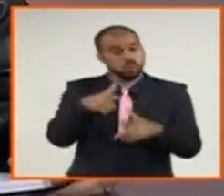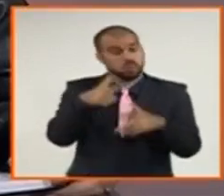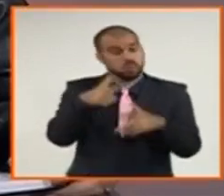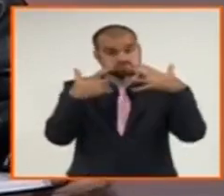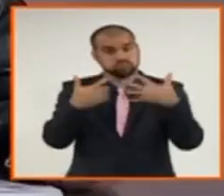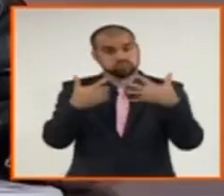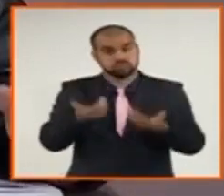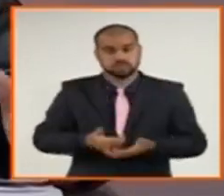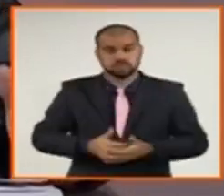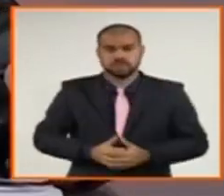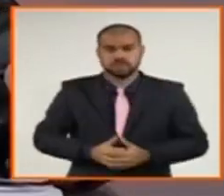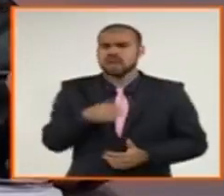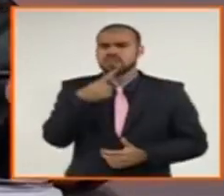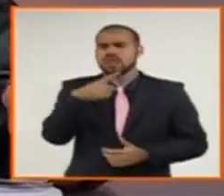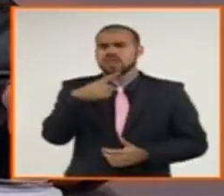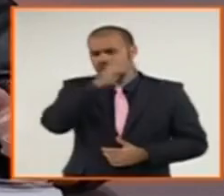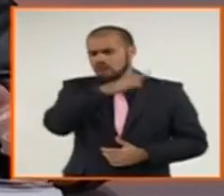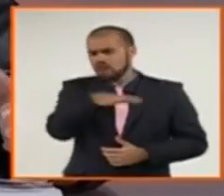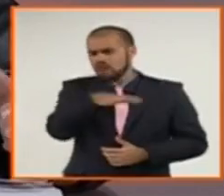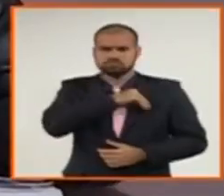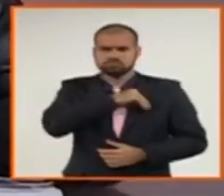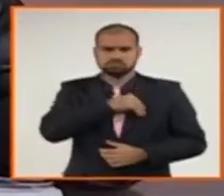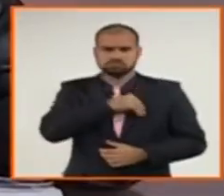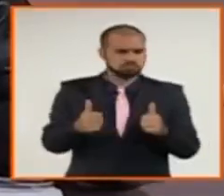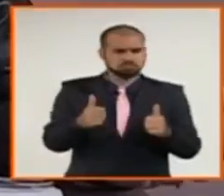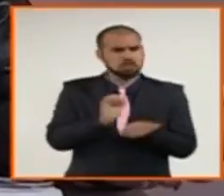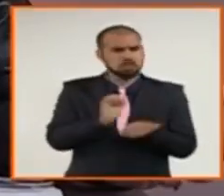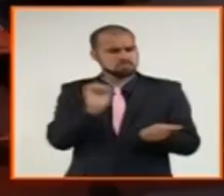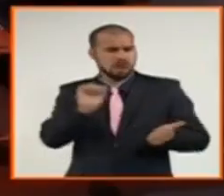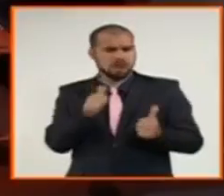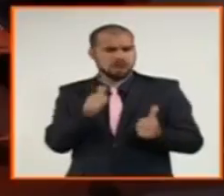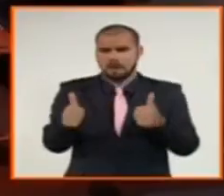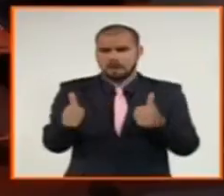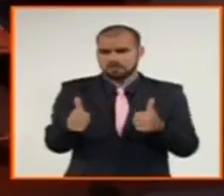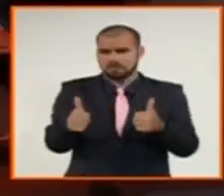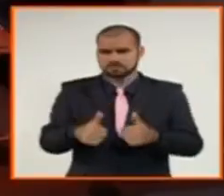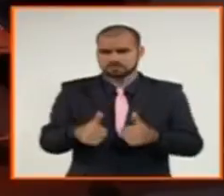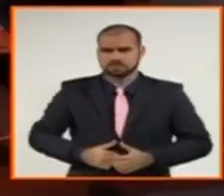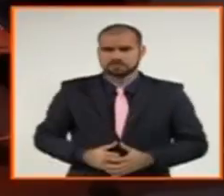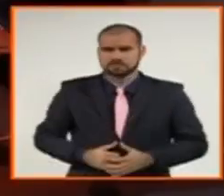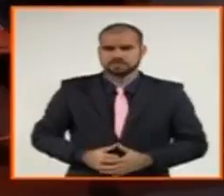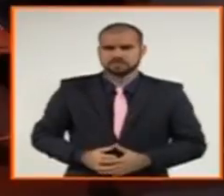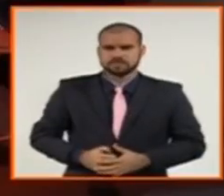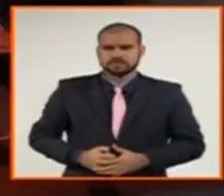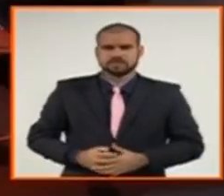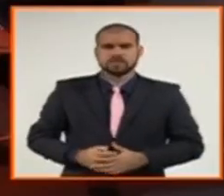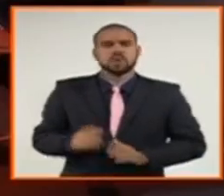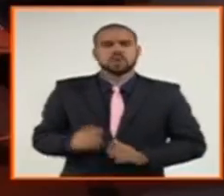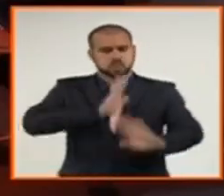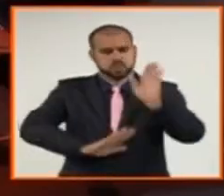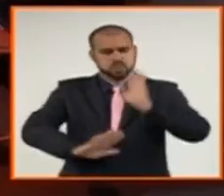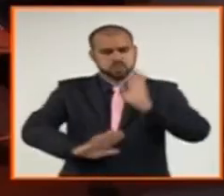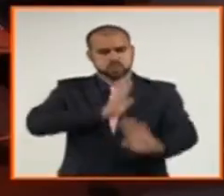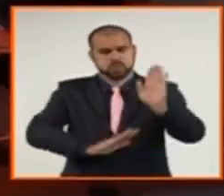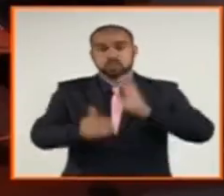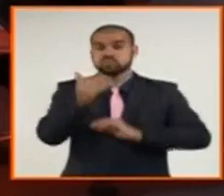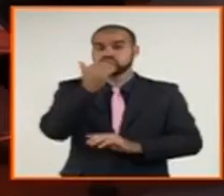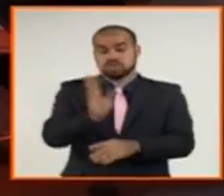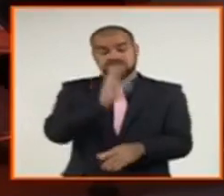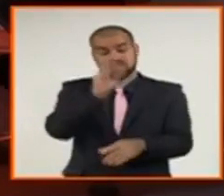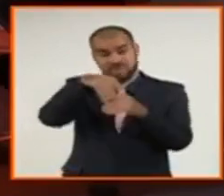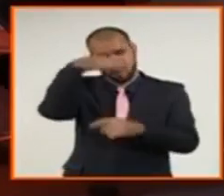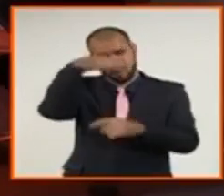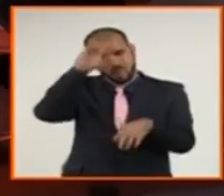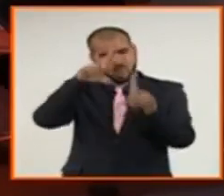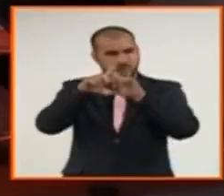los niños se han sentido soberanos, que se han sentido martianos y se han sentido protegidos en un país donde